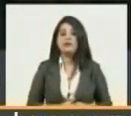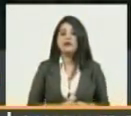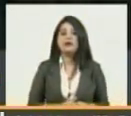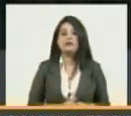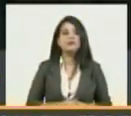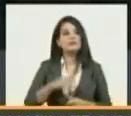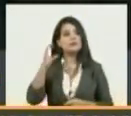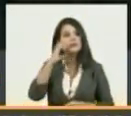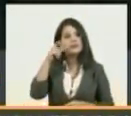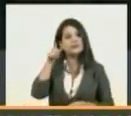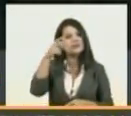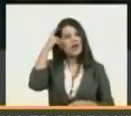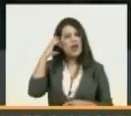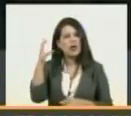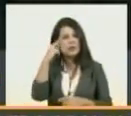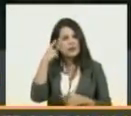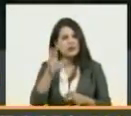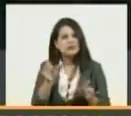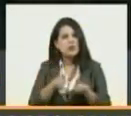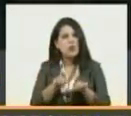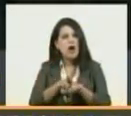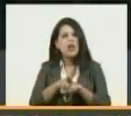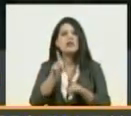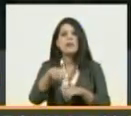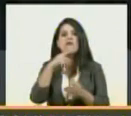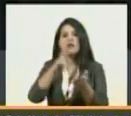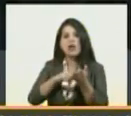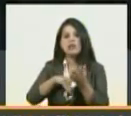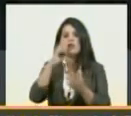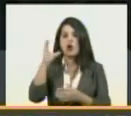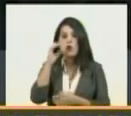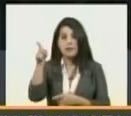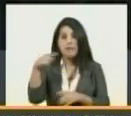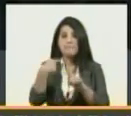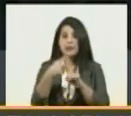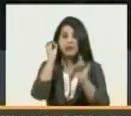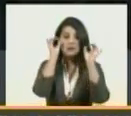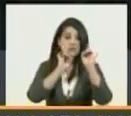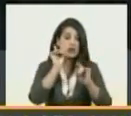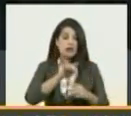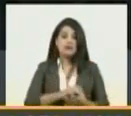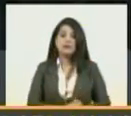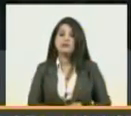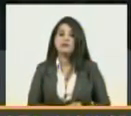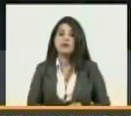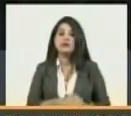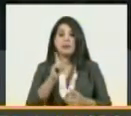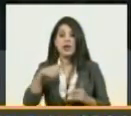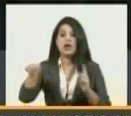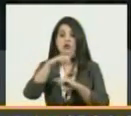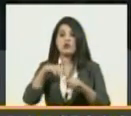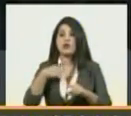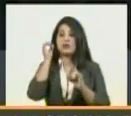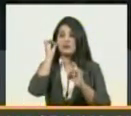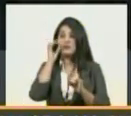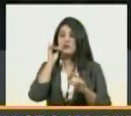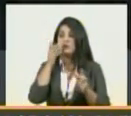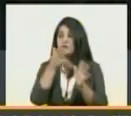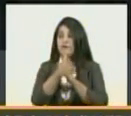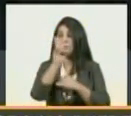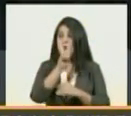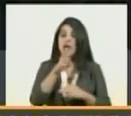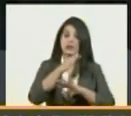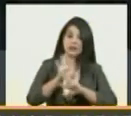Bueno, si habláramos de las verdades de Colombia y de las mentiras que ellos quieren imponer sobre Venezuela,